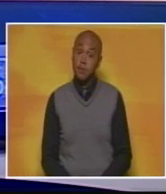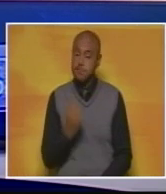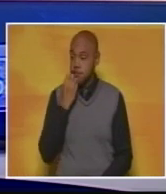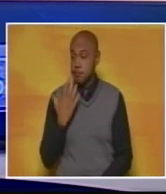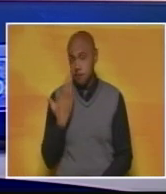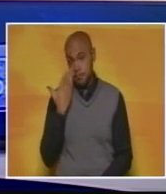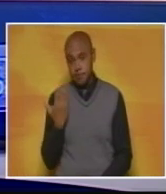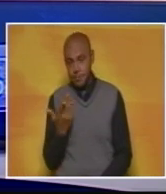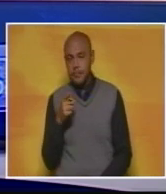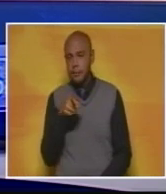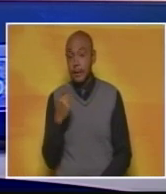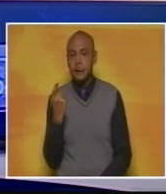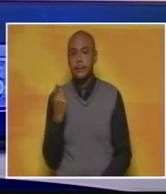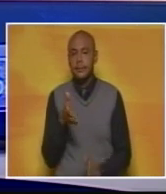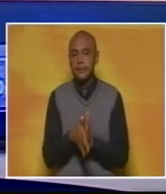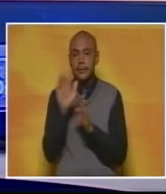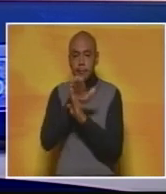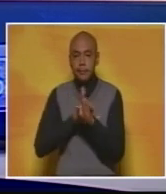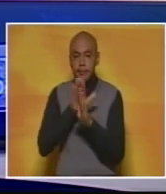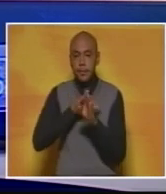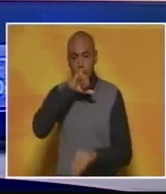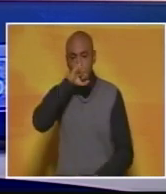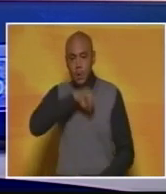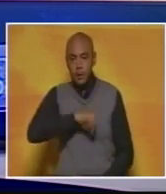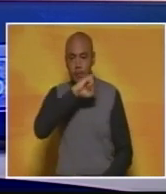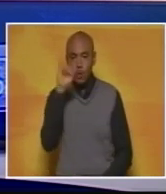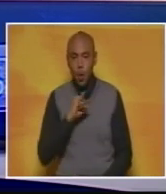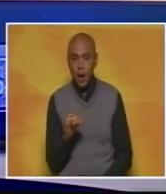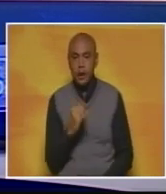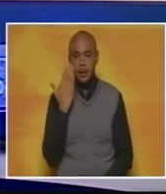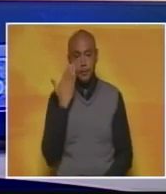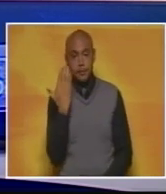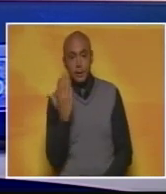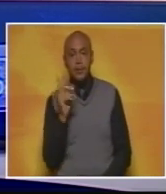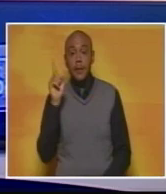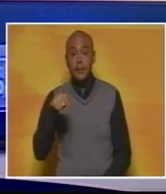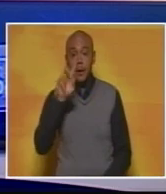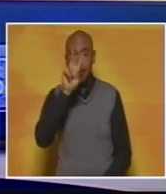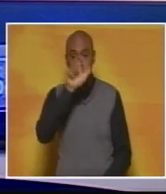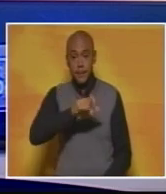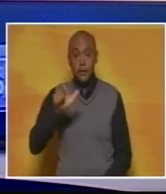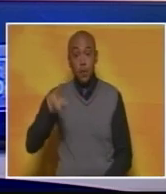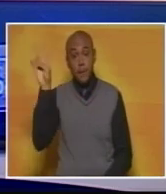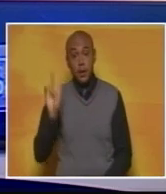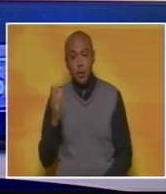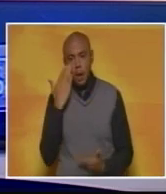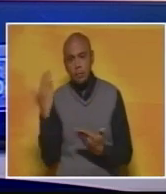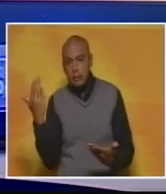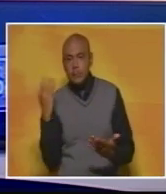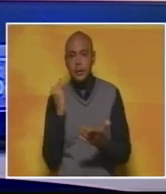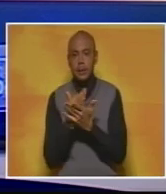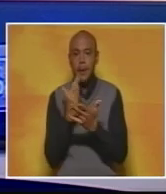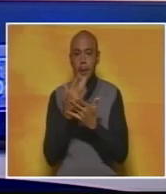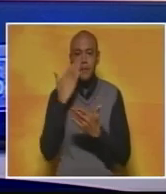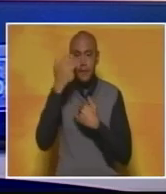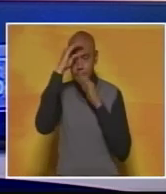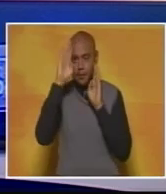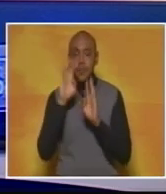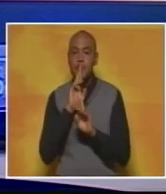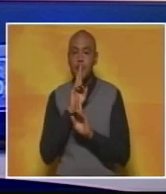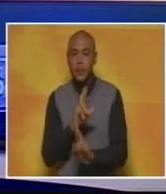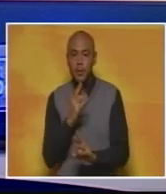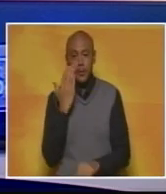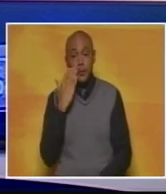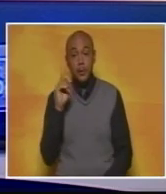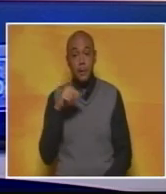Ahí está la devoción del pueblo zuliano puesta de manifiesto. Y de muchísimos venezolanos que están también pendientes y tienen fe en la